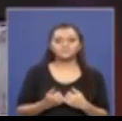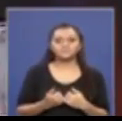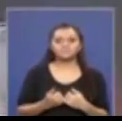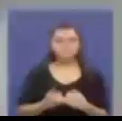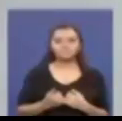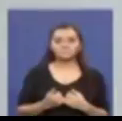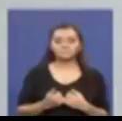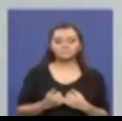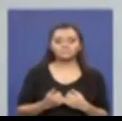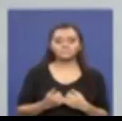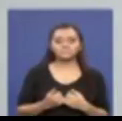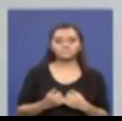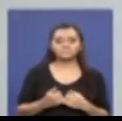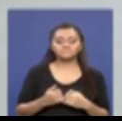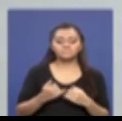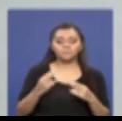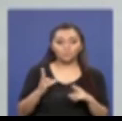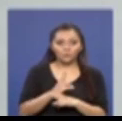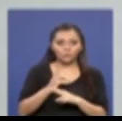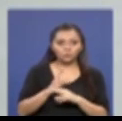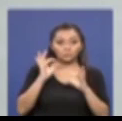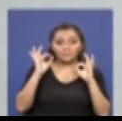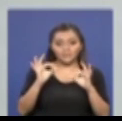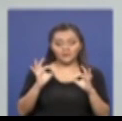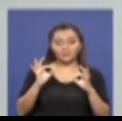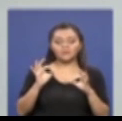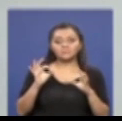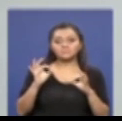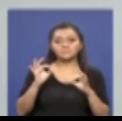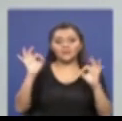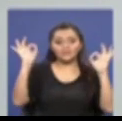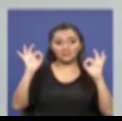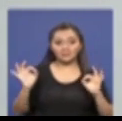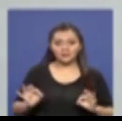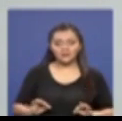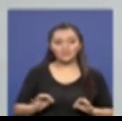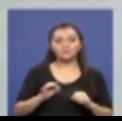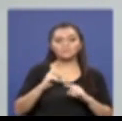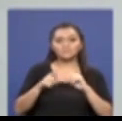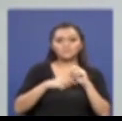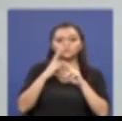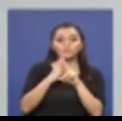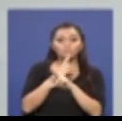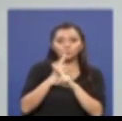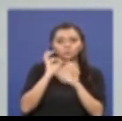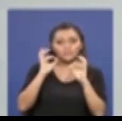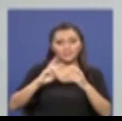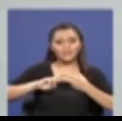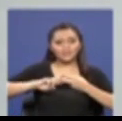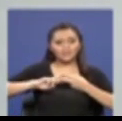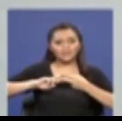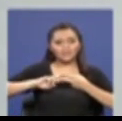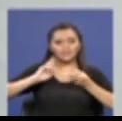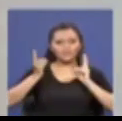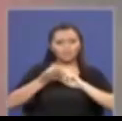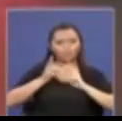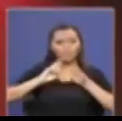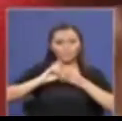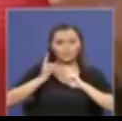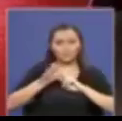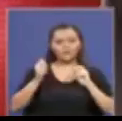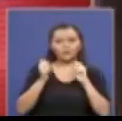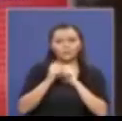de generación térmica, uso intensivo de energía renovable, significa... Tenemos ya un proyecto con